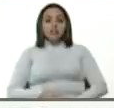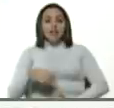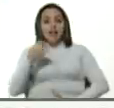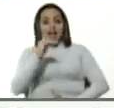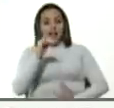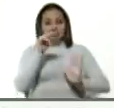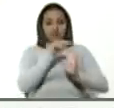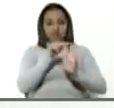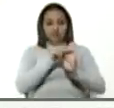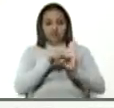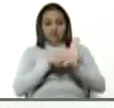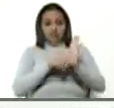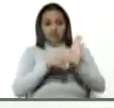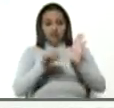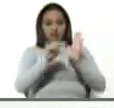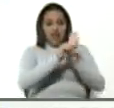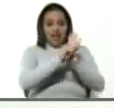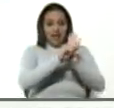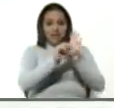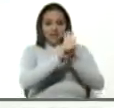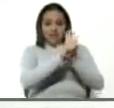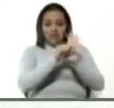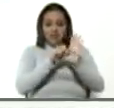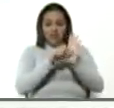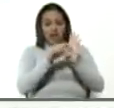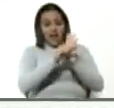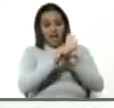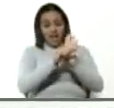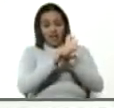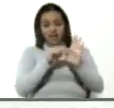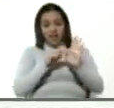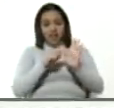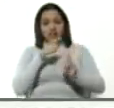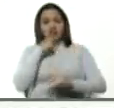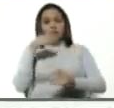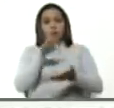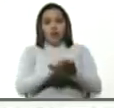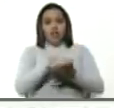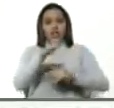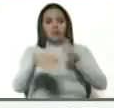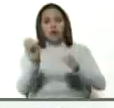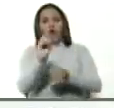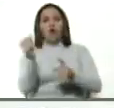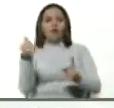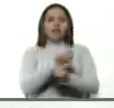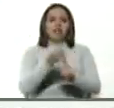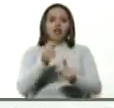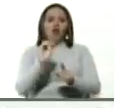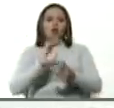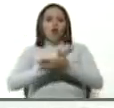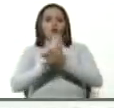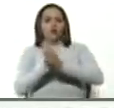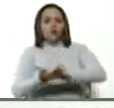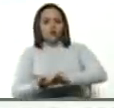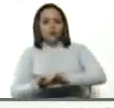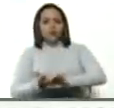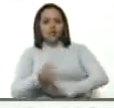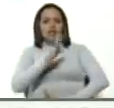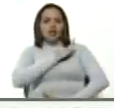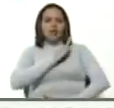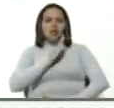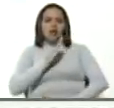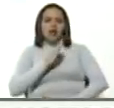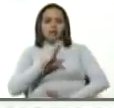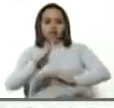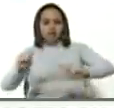que he narrado, de maltrato animal, de muerte a los animales o de destrucción de la propia fauna